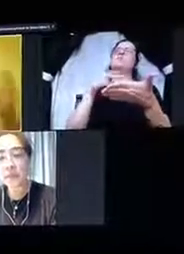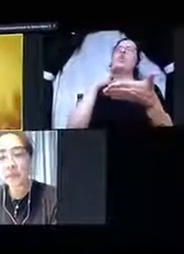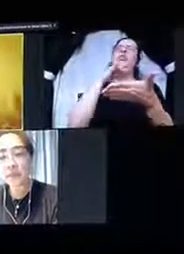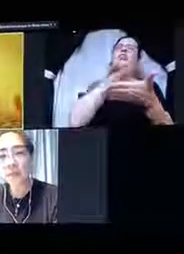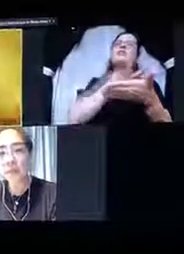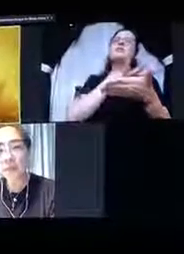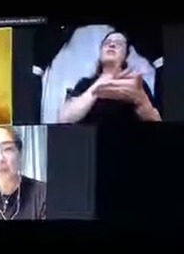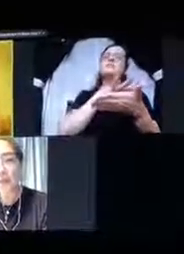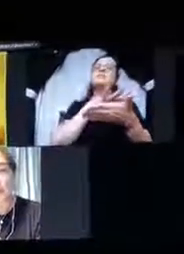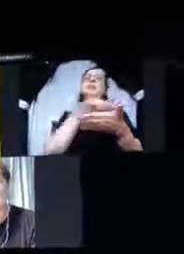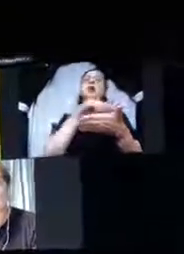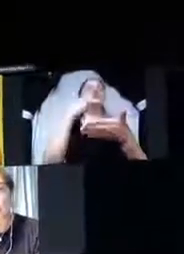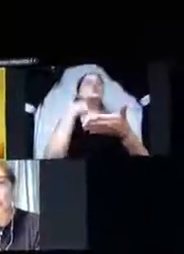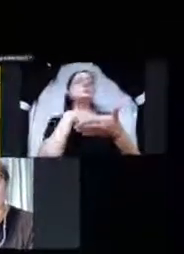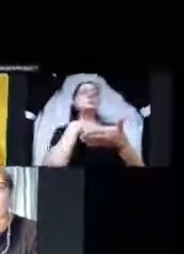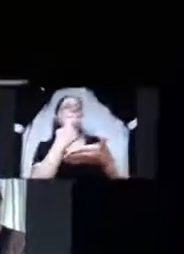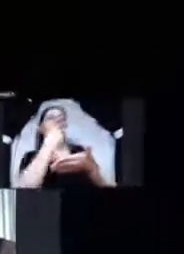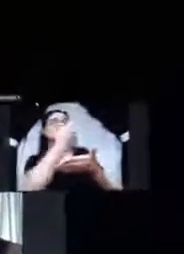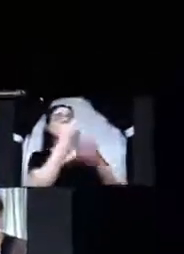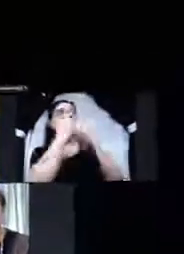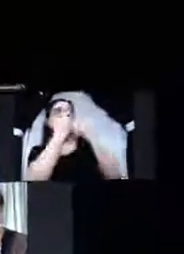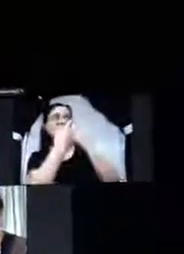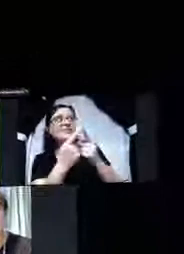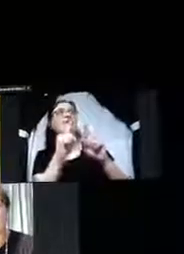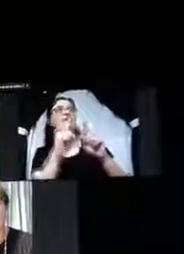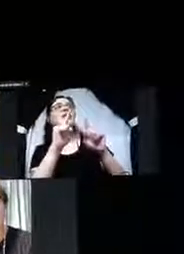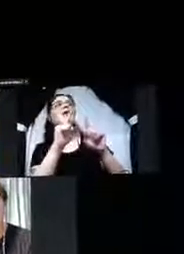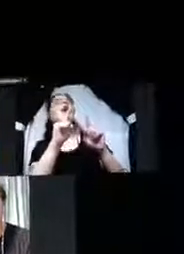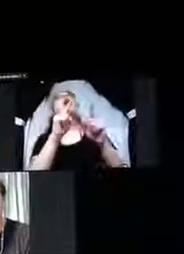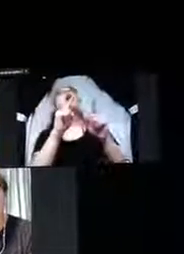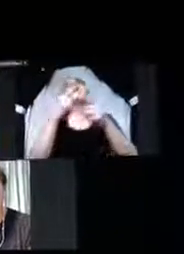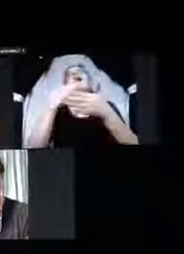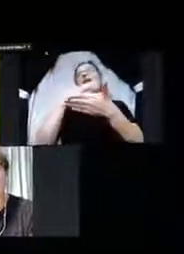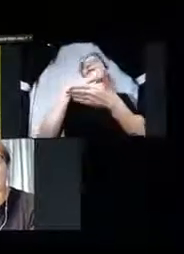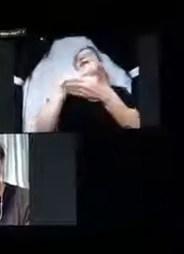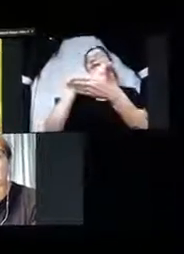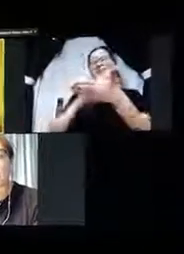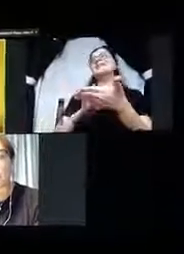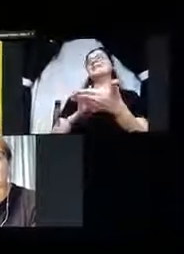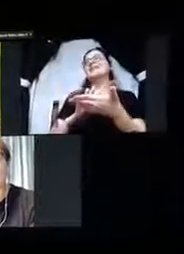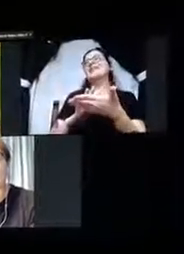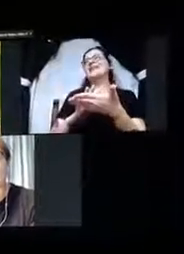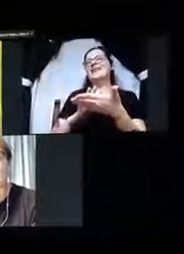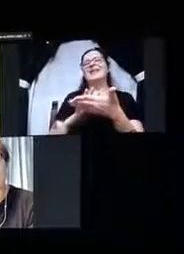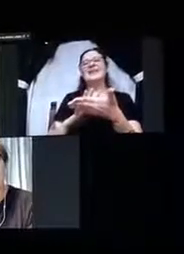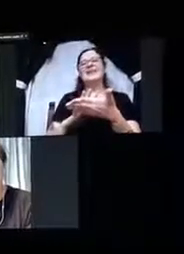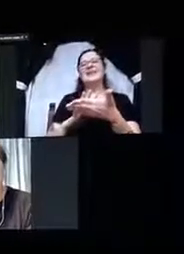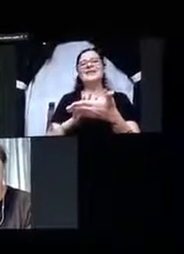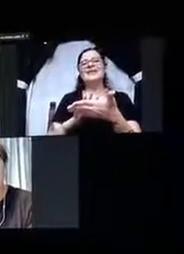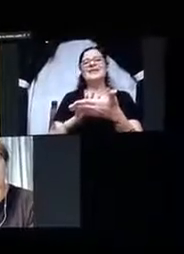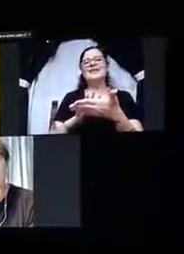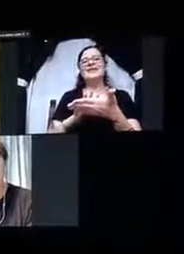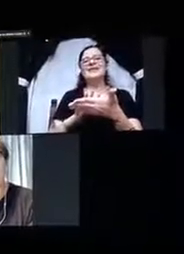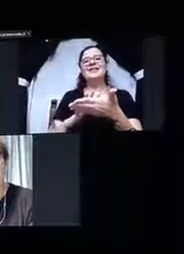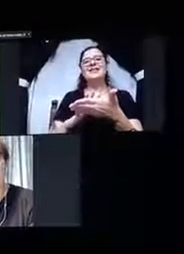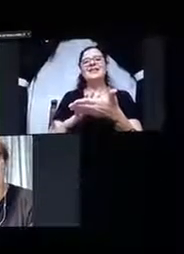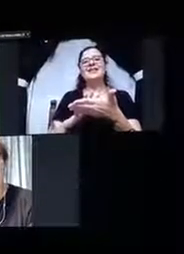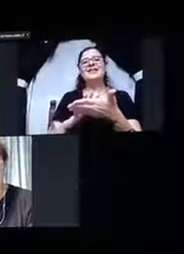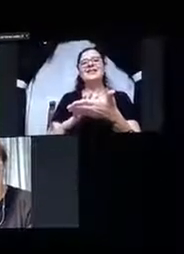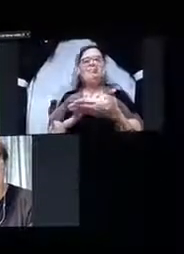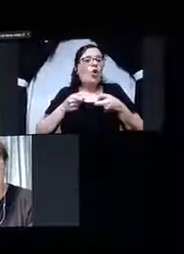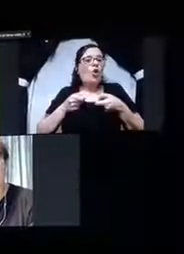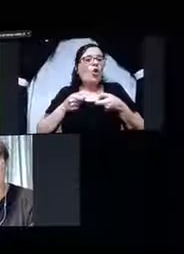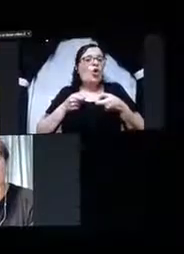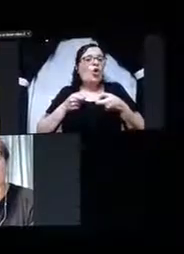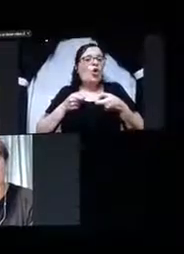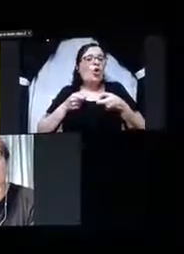la parafraseaba y se la reformulaba, ella la comprendía. Entonces es acá cuando nos ponemos a pensar, porque esto es muy común en los niños y en